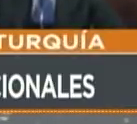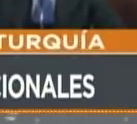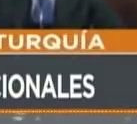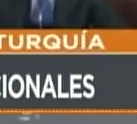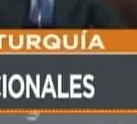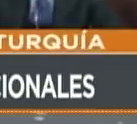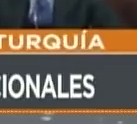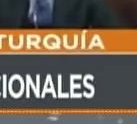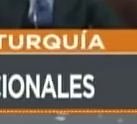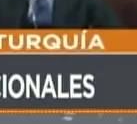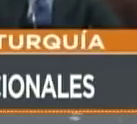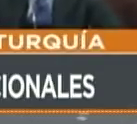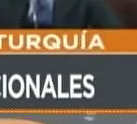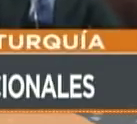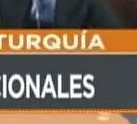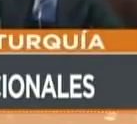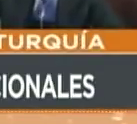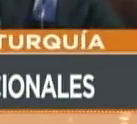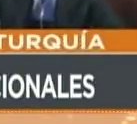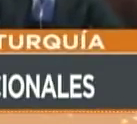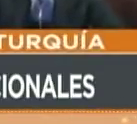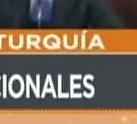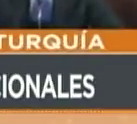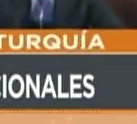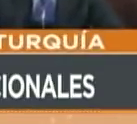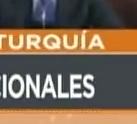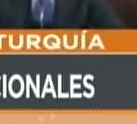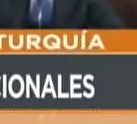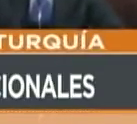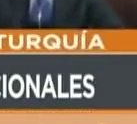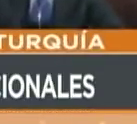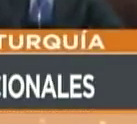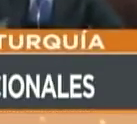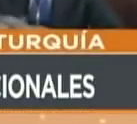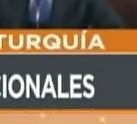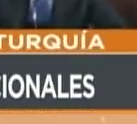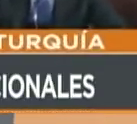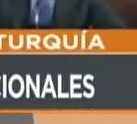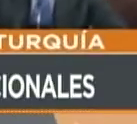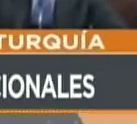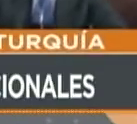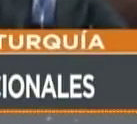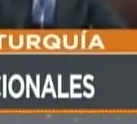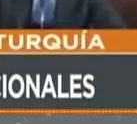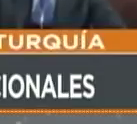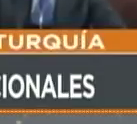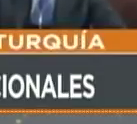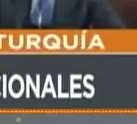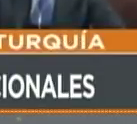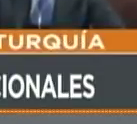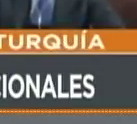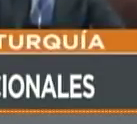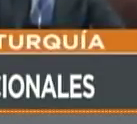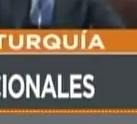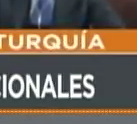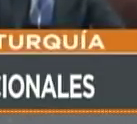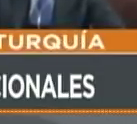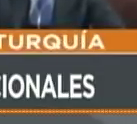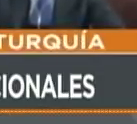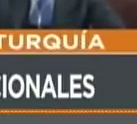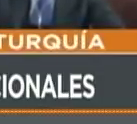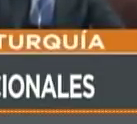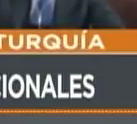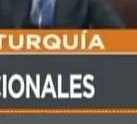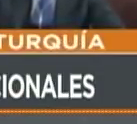Martin Luther King. Bueno, saludo por allá, Turquía. Espero ir pronto a